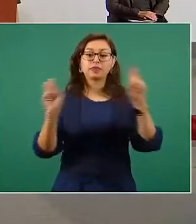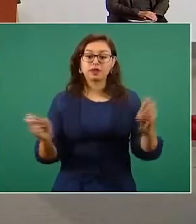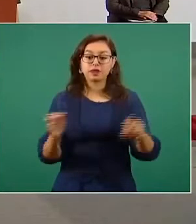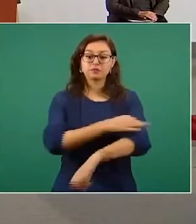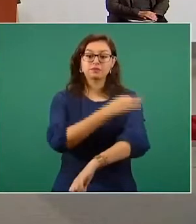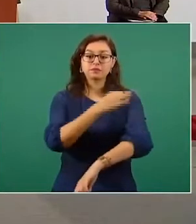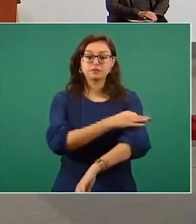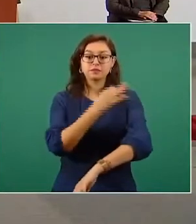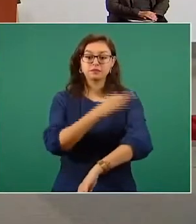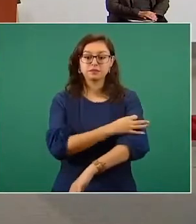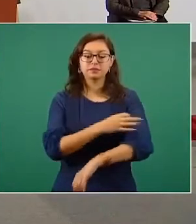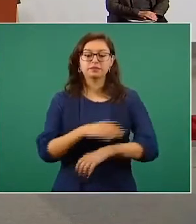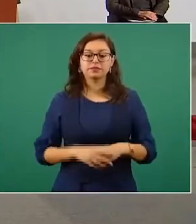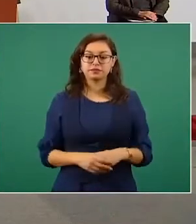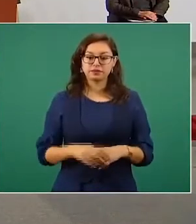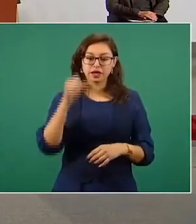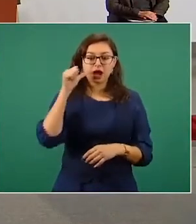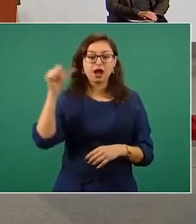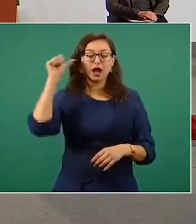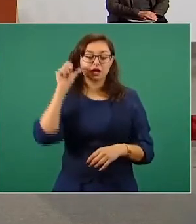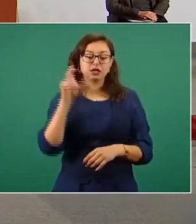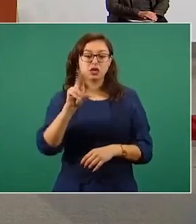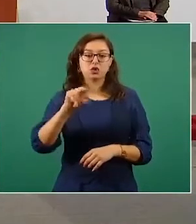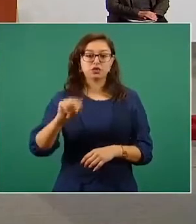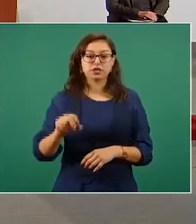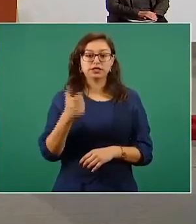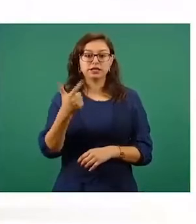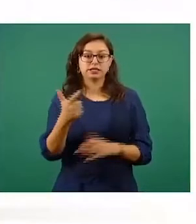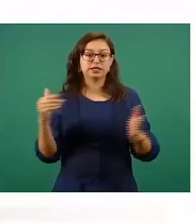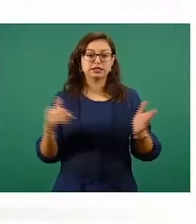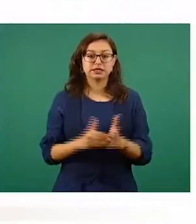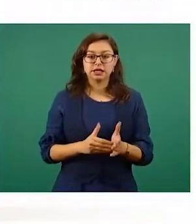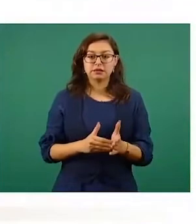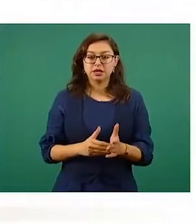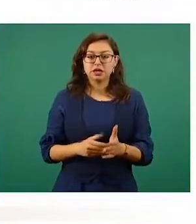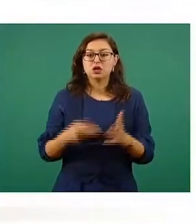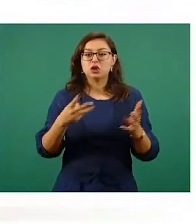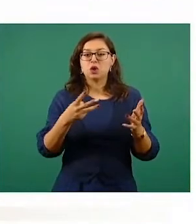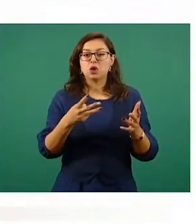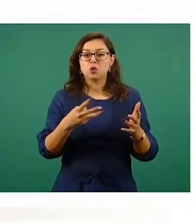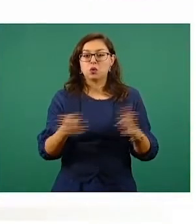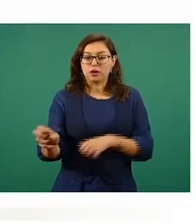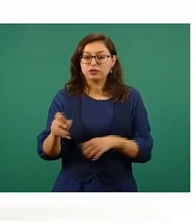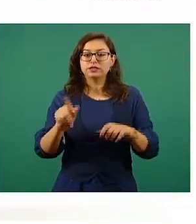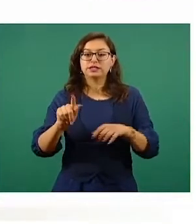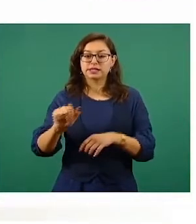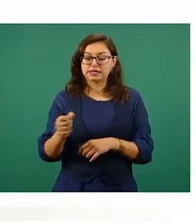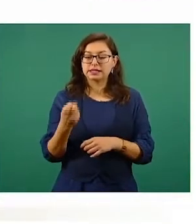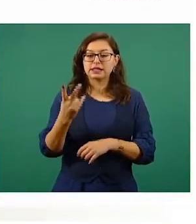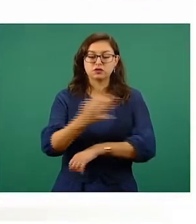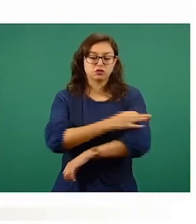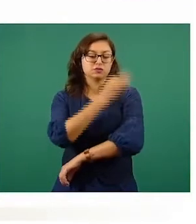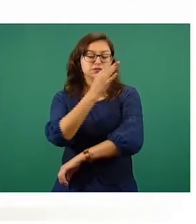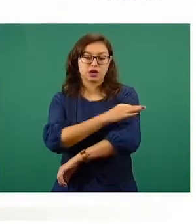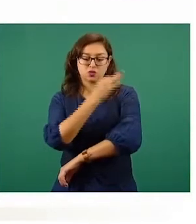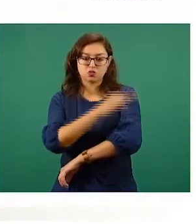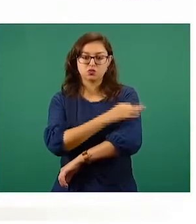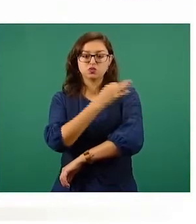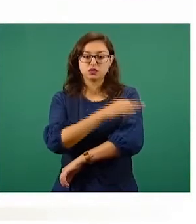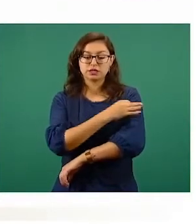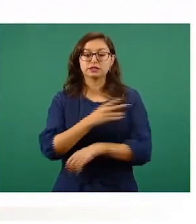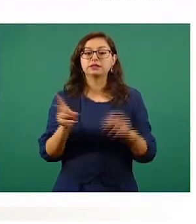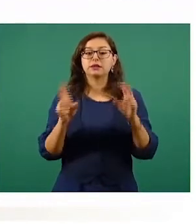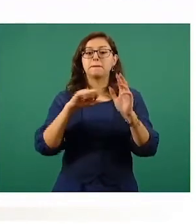Ayer logramos poner 87 mil 472 vacunas. Estas son las vacunas de